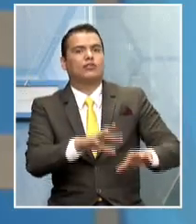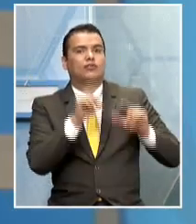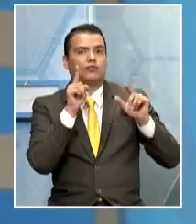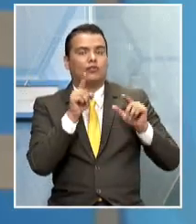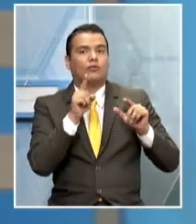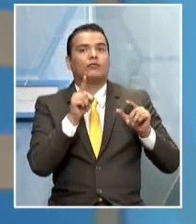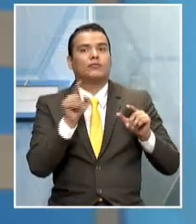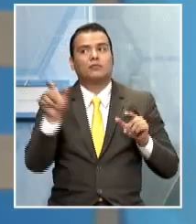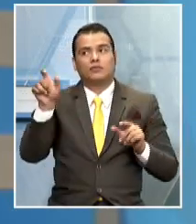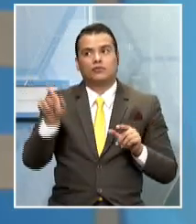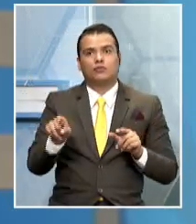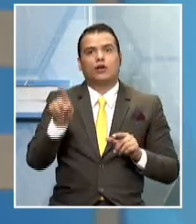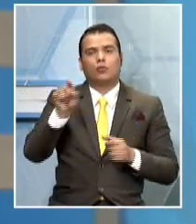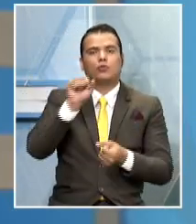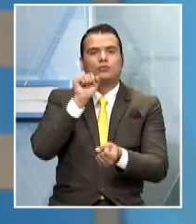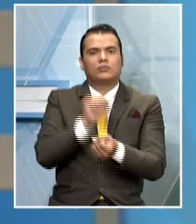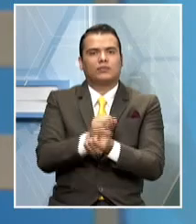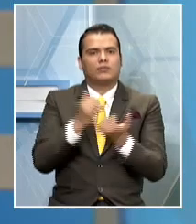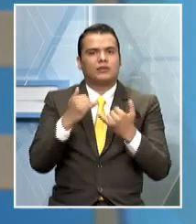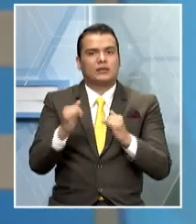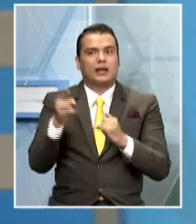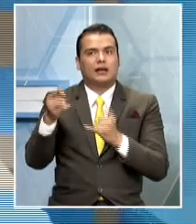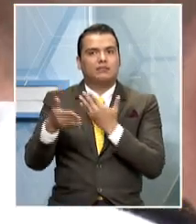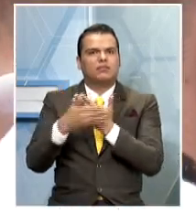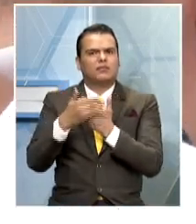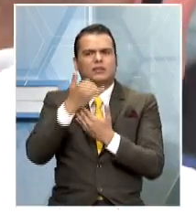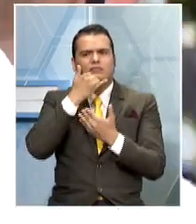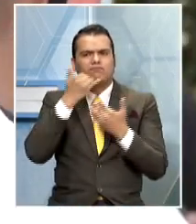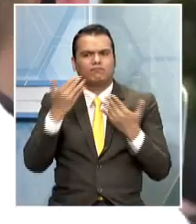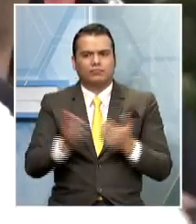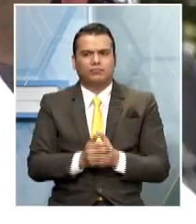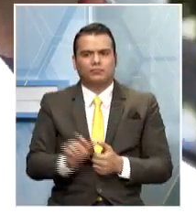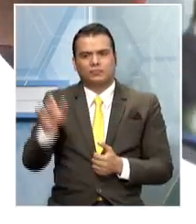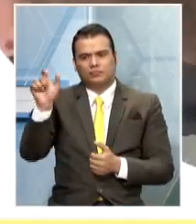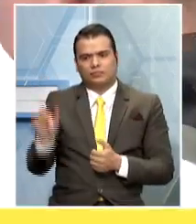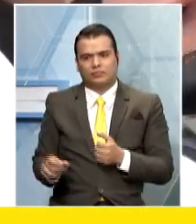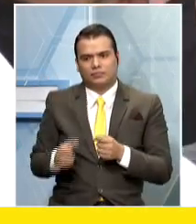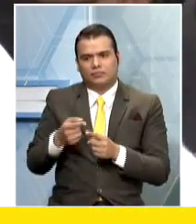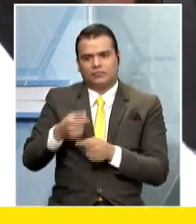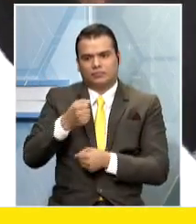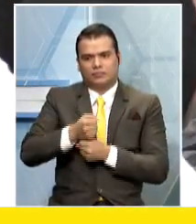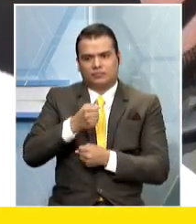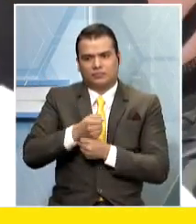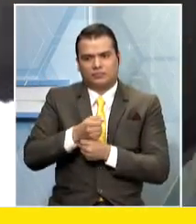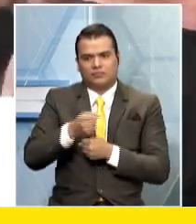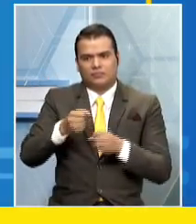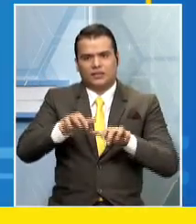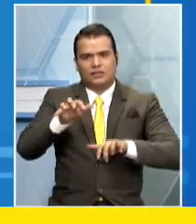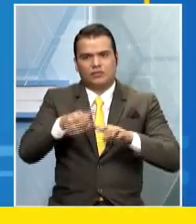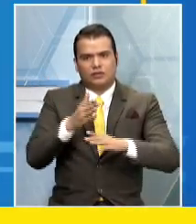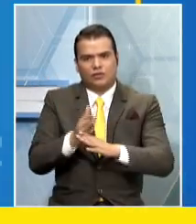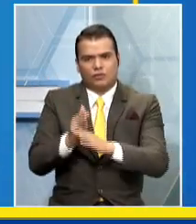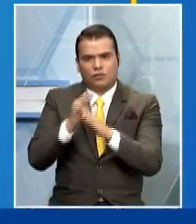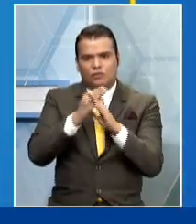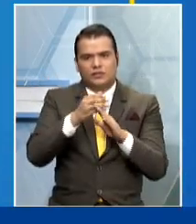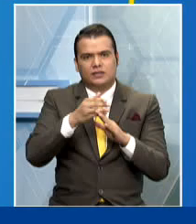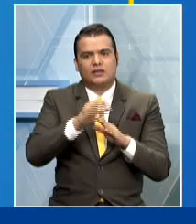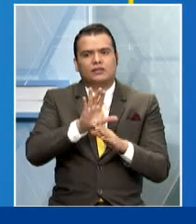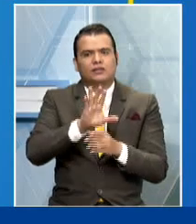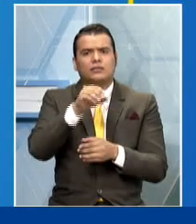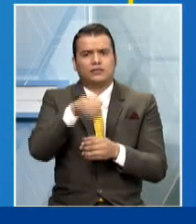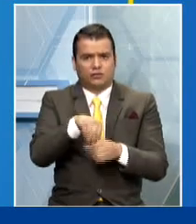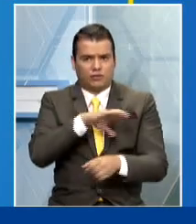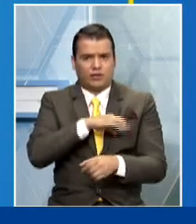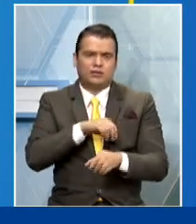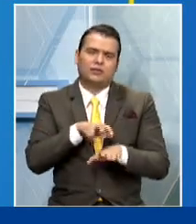será clave para conocer los motivos de este hecho. El exfuncionario se desplazaba en su vehículo con su familia sobre la avenida Roosevelt